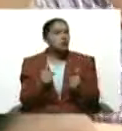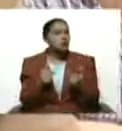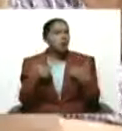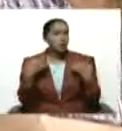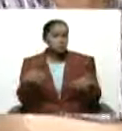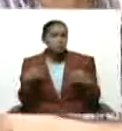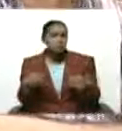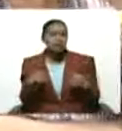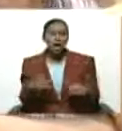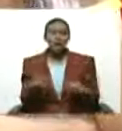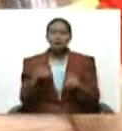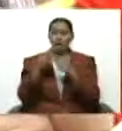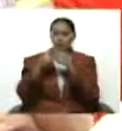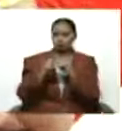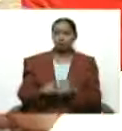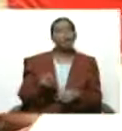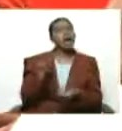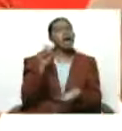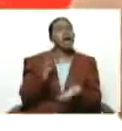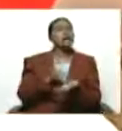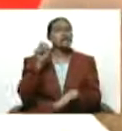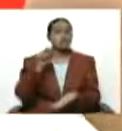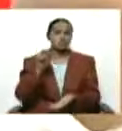contarlo muy rápido, pues,